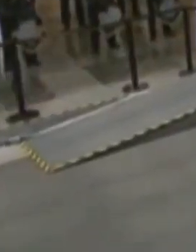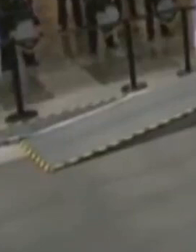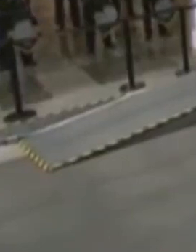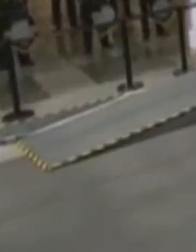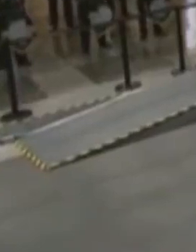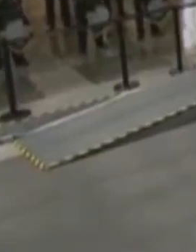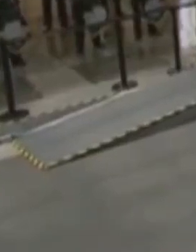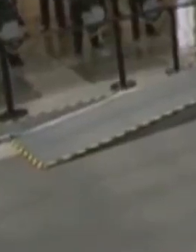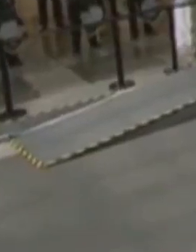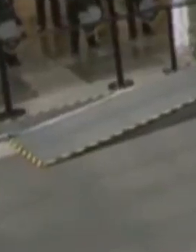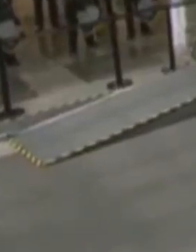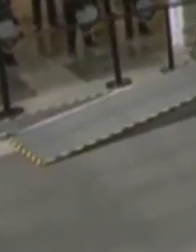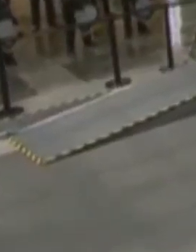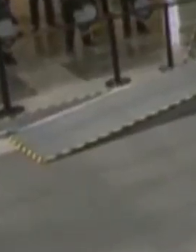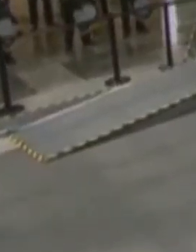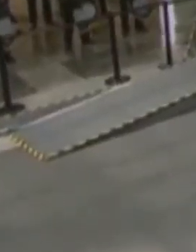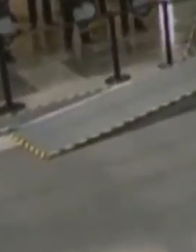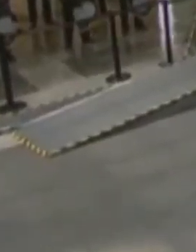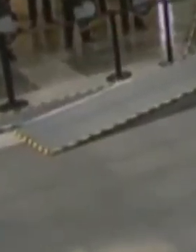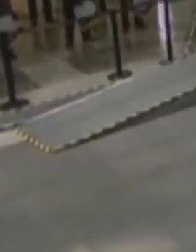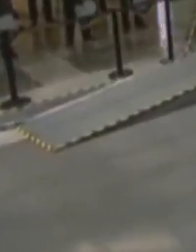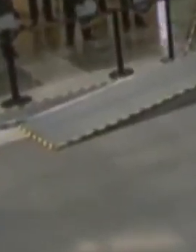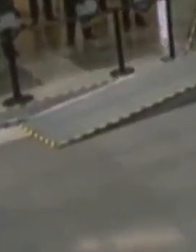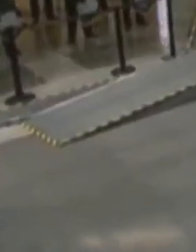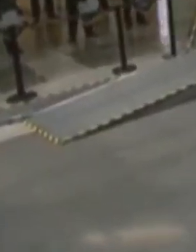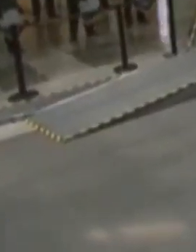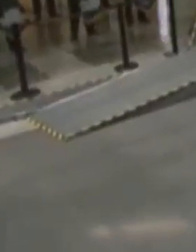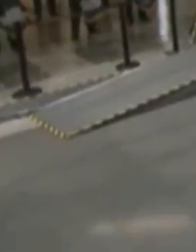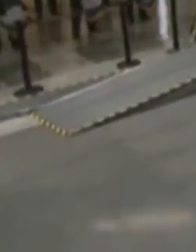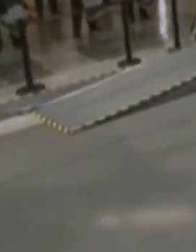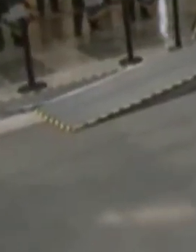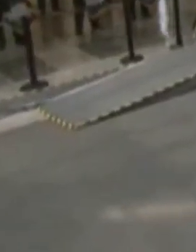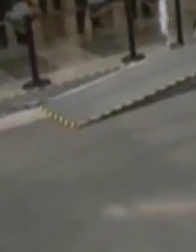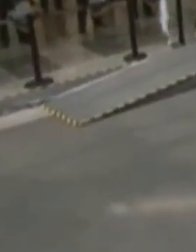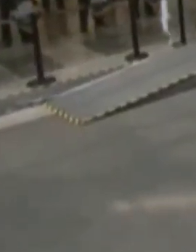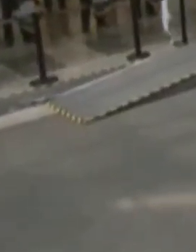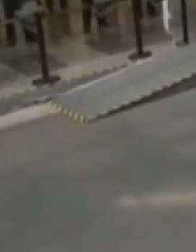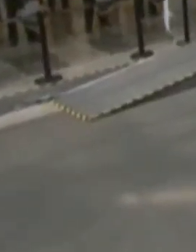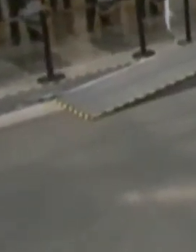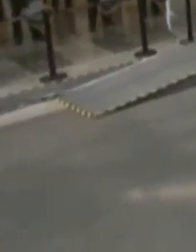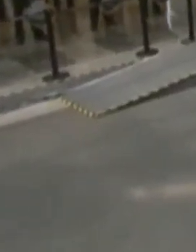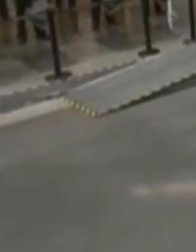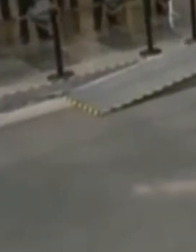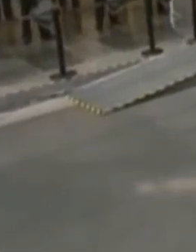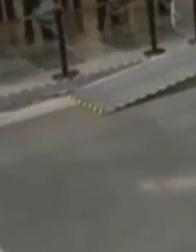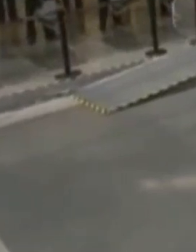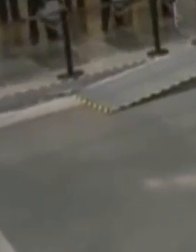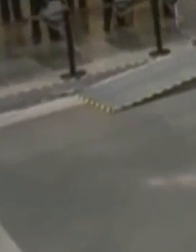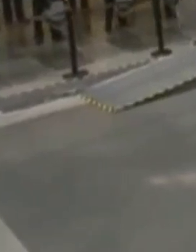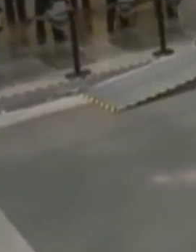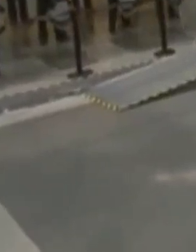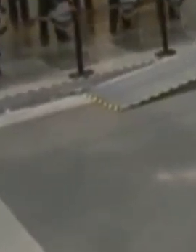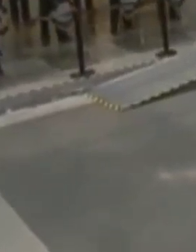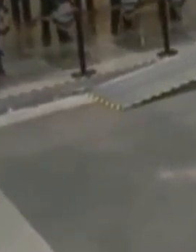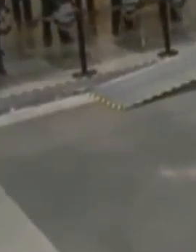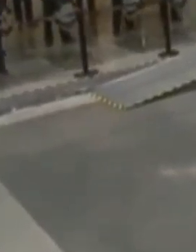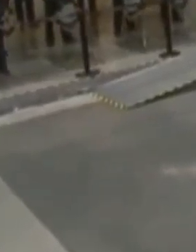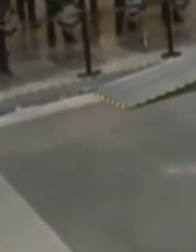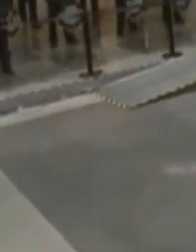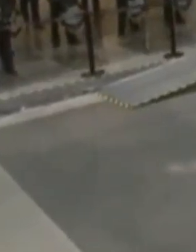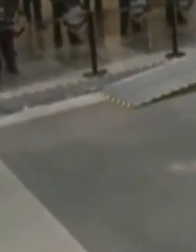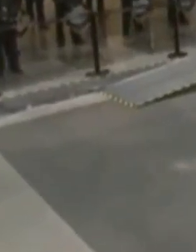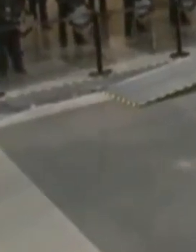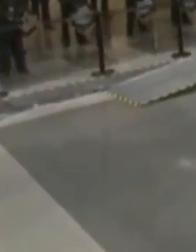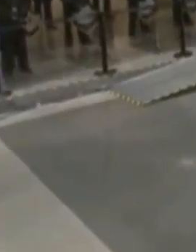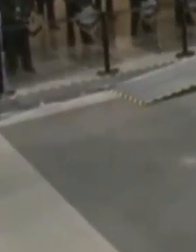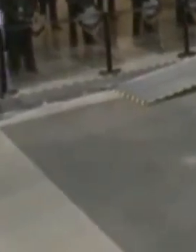que se encuentra en una placa dorada al interior de este patio central de la antigua sede del Senado